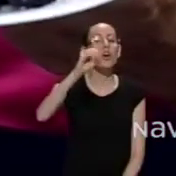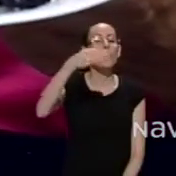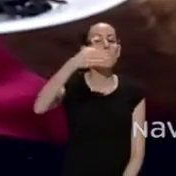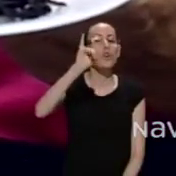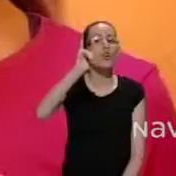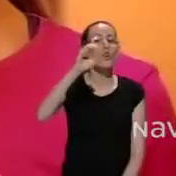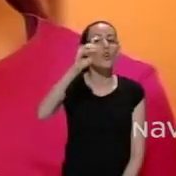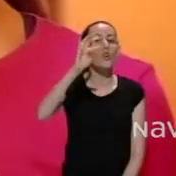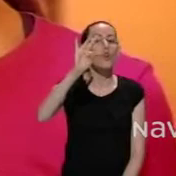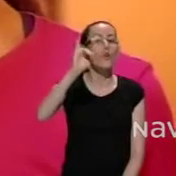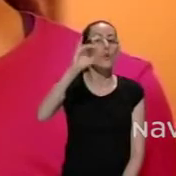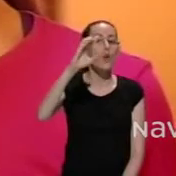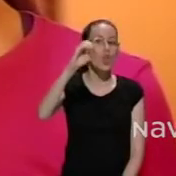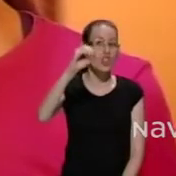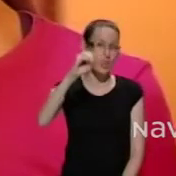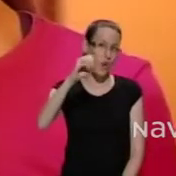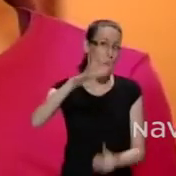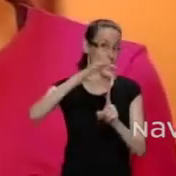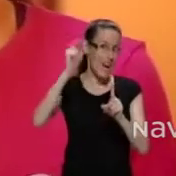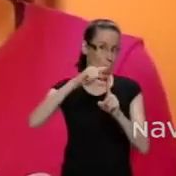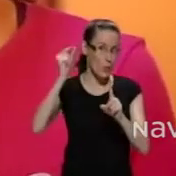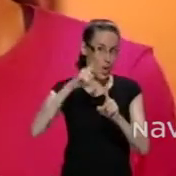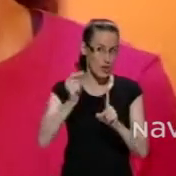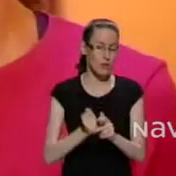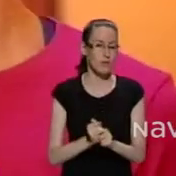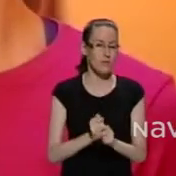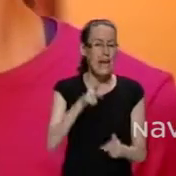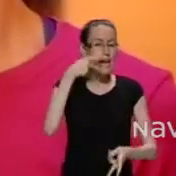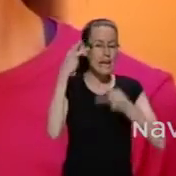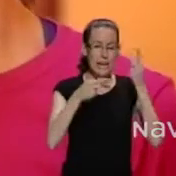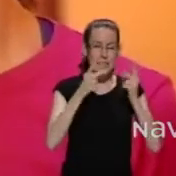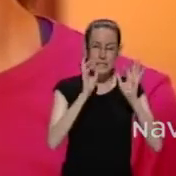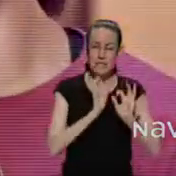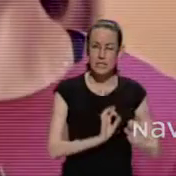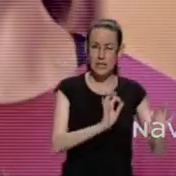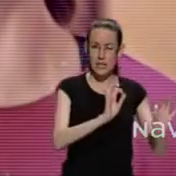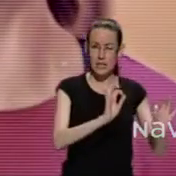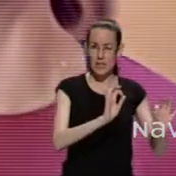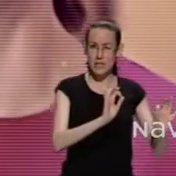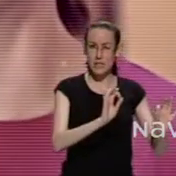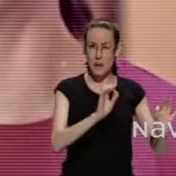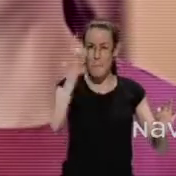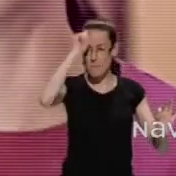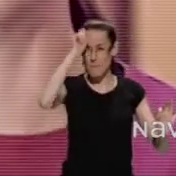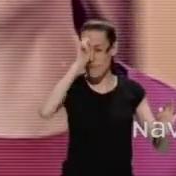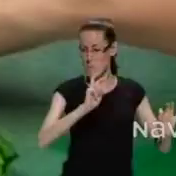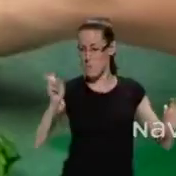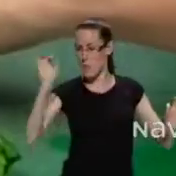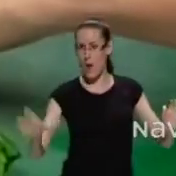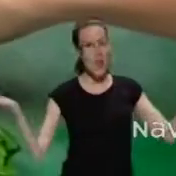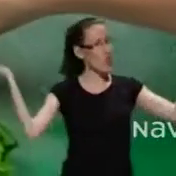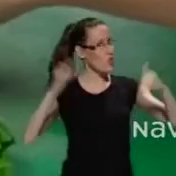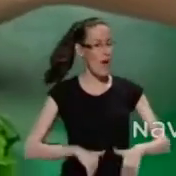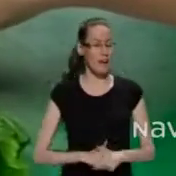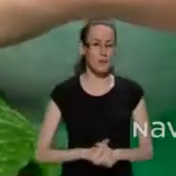Tener un espacio donde realmente haya opciones que no hay en ningún otro sitio en Pamplona. ¿Qué La